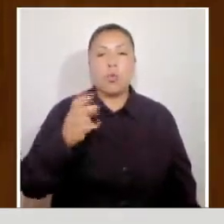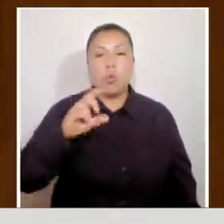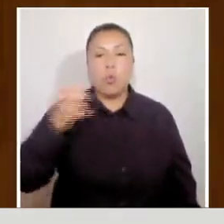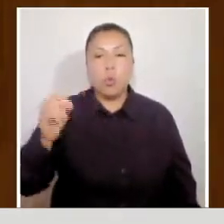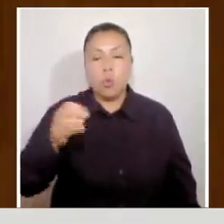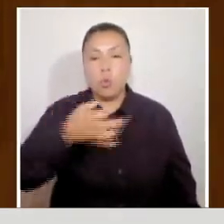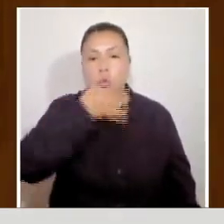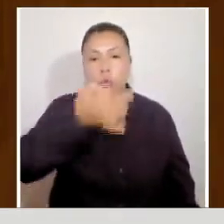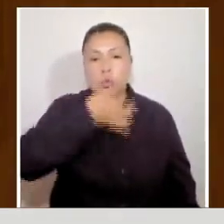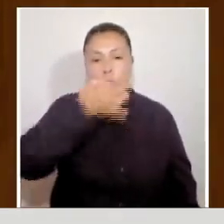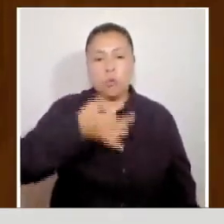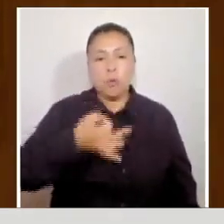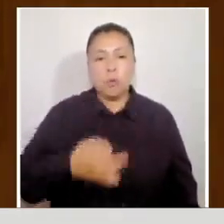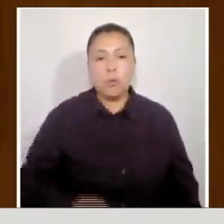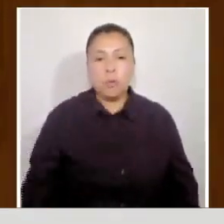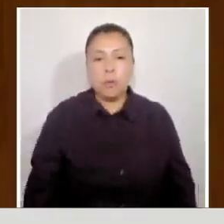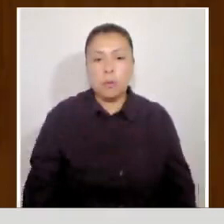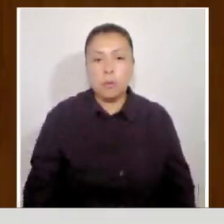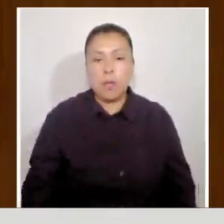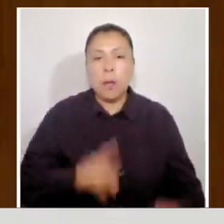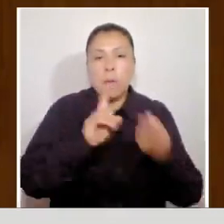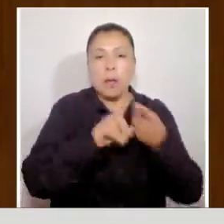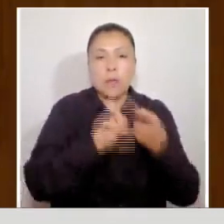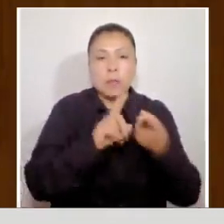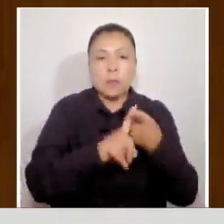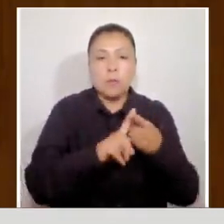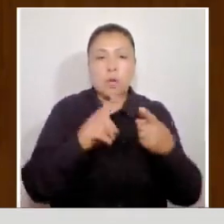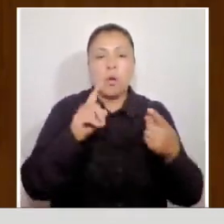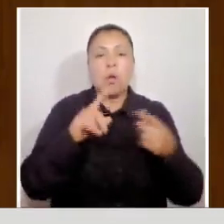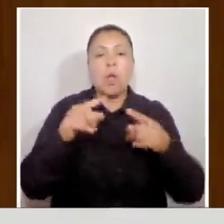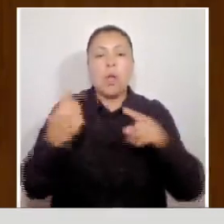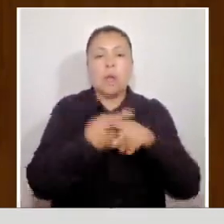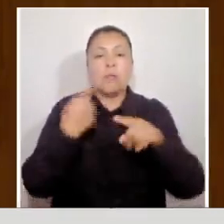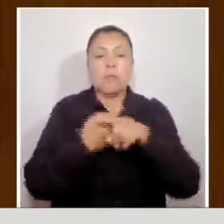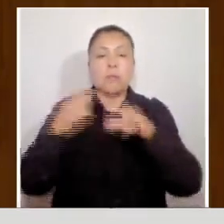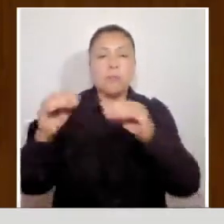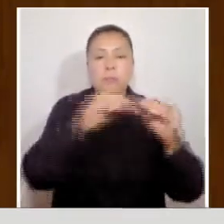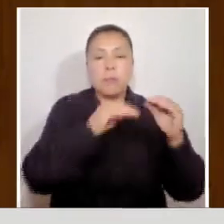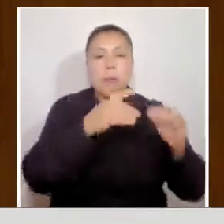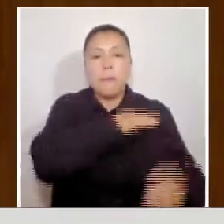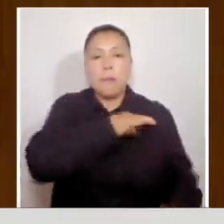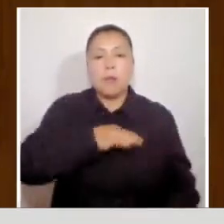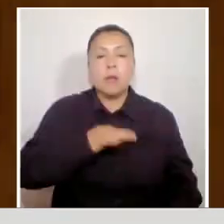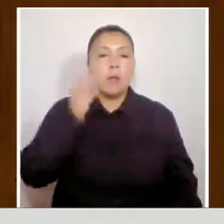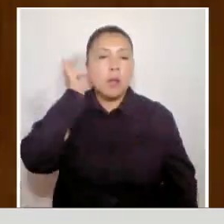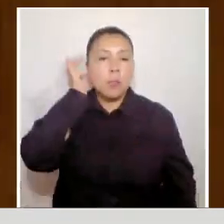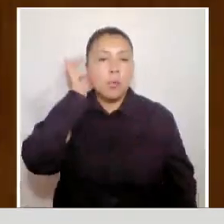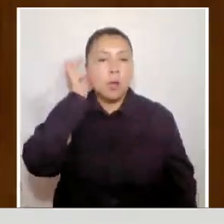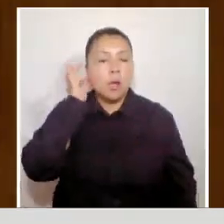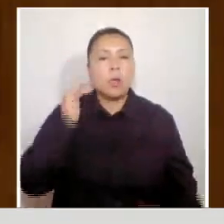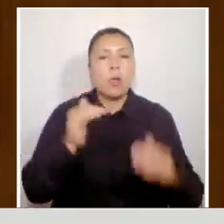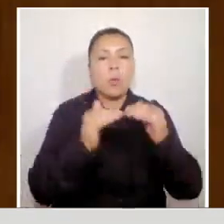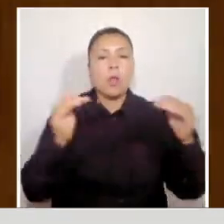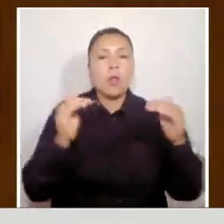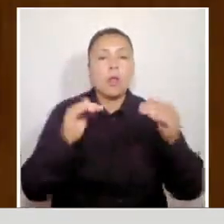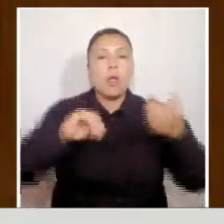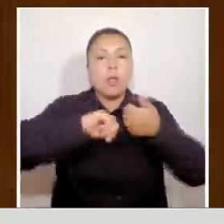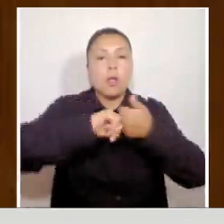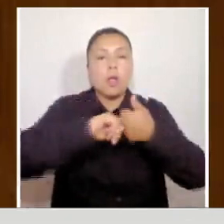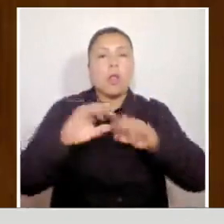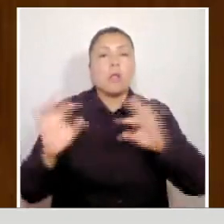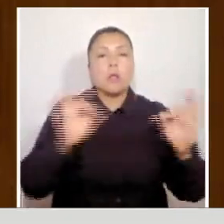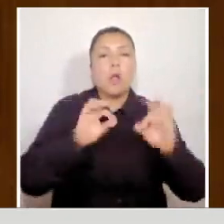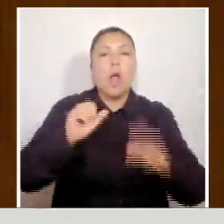Verdugo participaron en el debate de esta iniciativa la ministra de la mujer y equidad de género señora Antonia